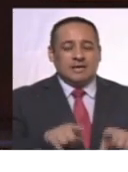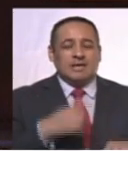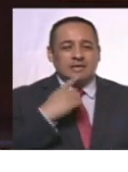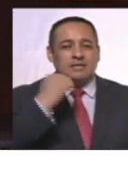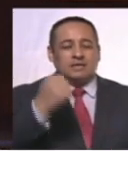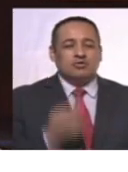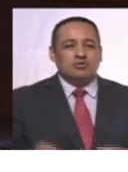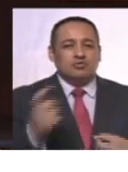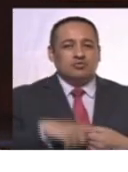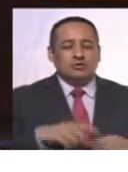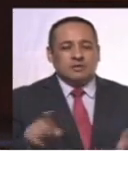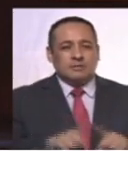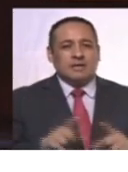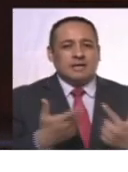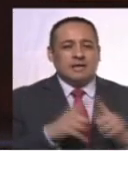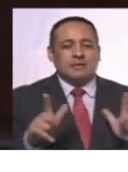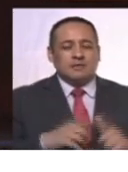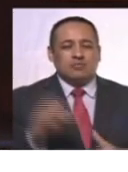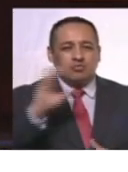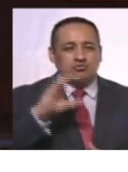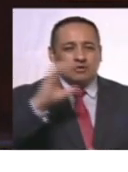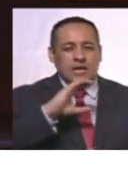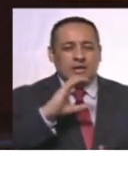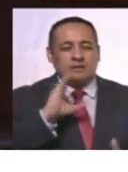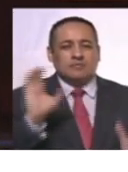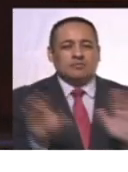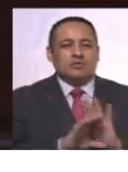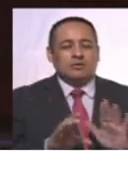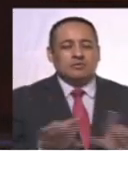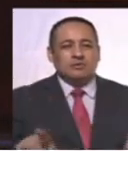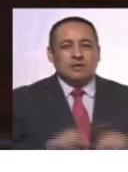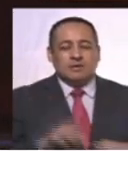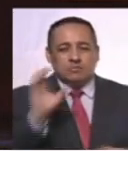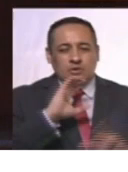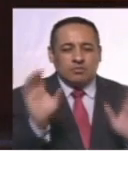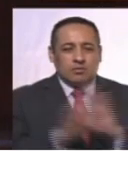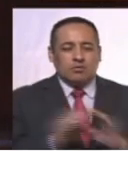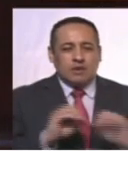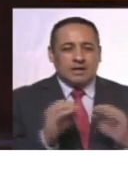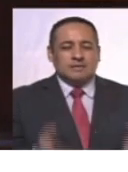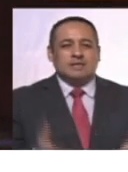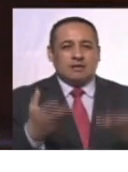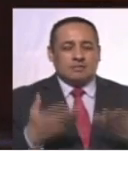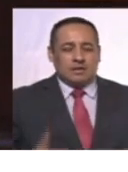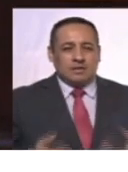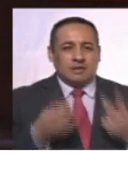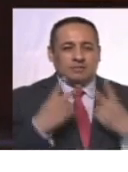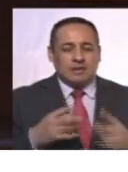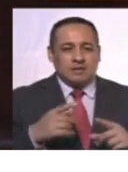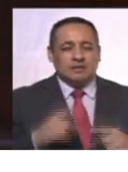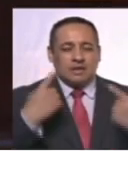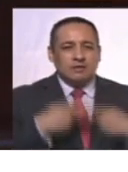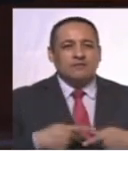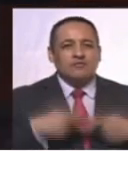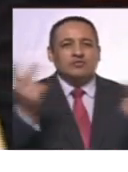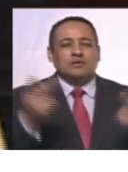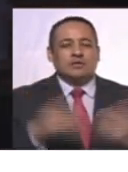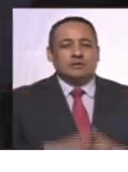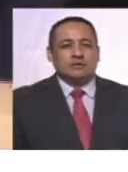derecho incluirá la libertad de buscar, la libertad de recibir, la libertad de